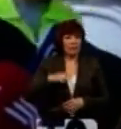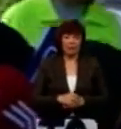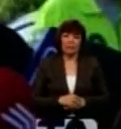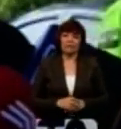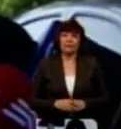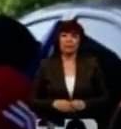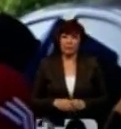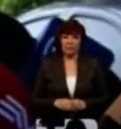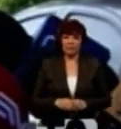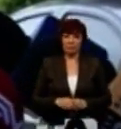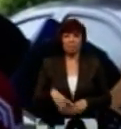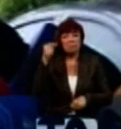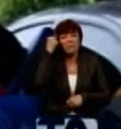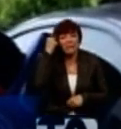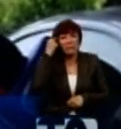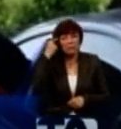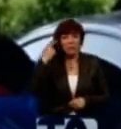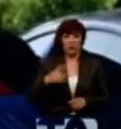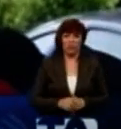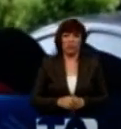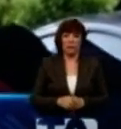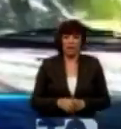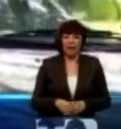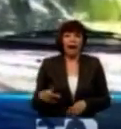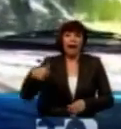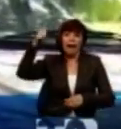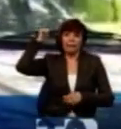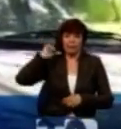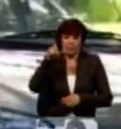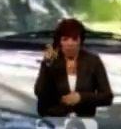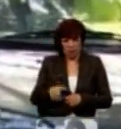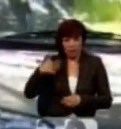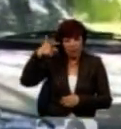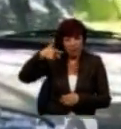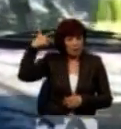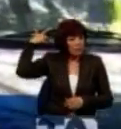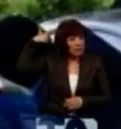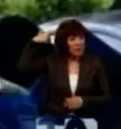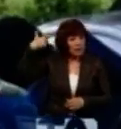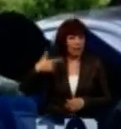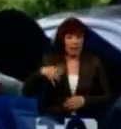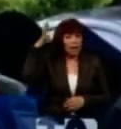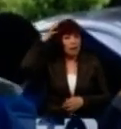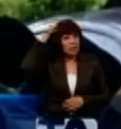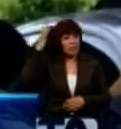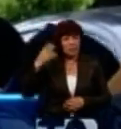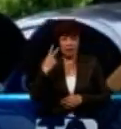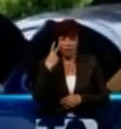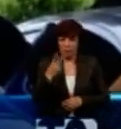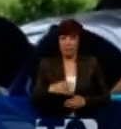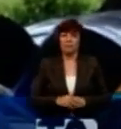que los disparos han sido efectuados desde hacia atrás, hacia adelante, por cuanto la dirección de las